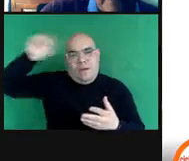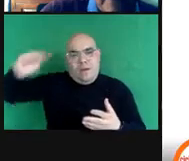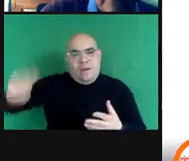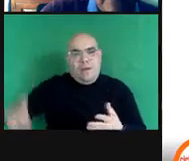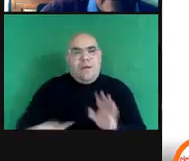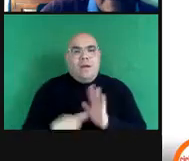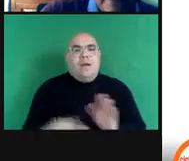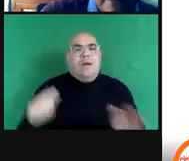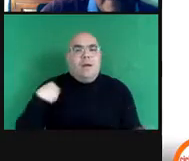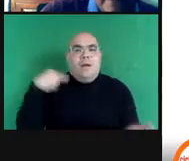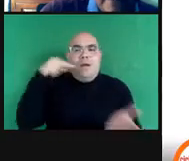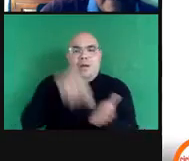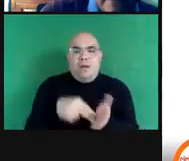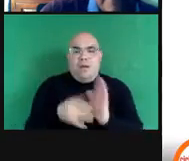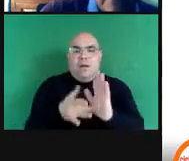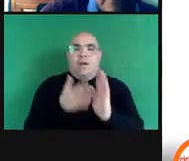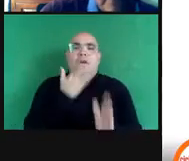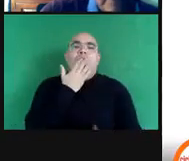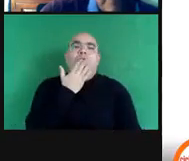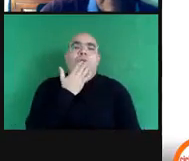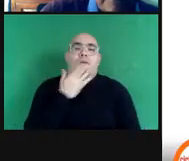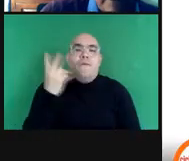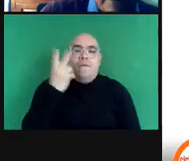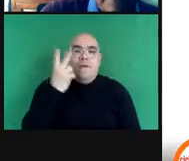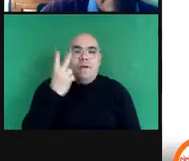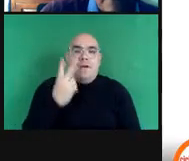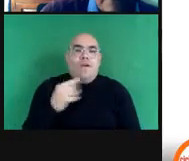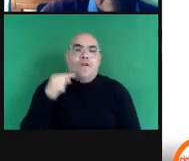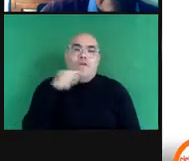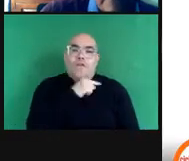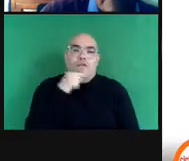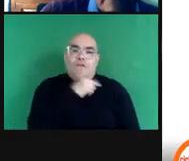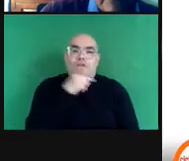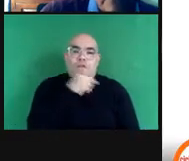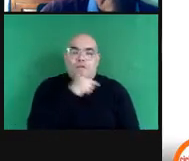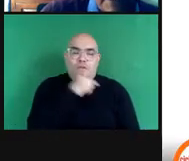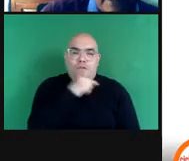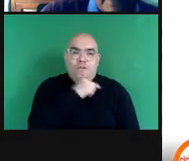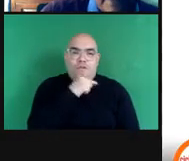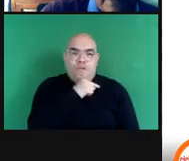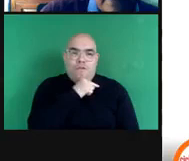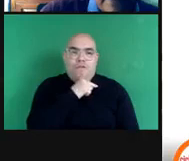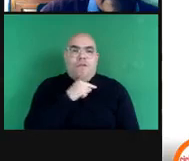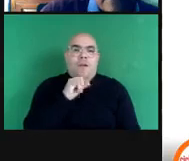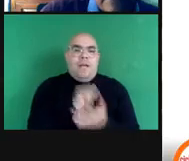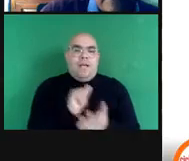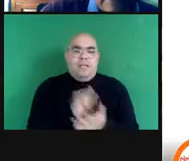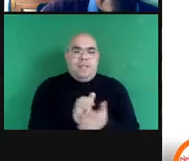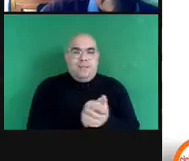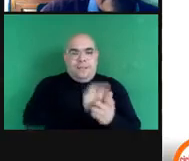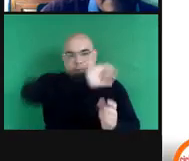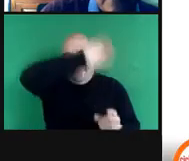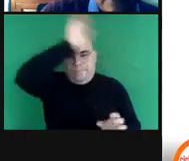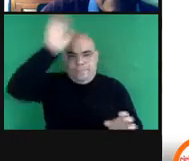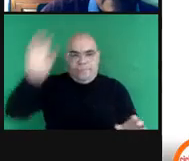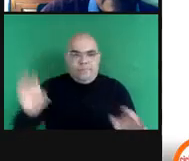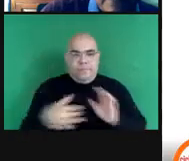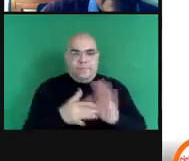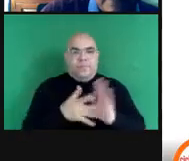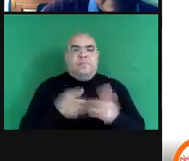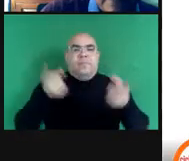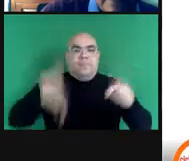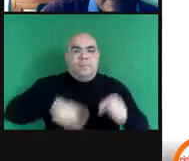autor, de color verde, y estos romos también, pues esto está hecho en metal, y esos también están pintados de